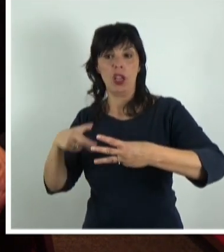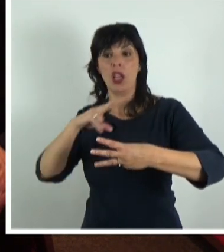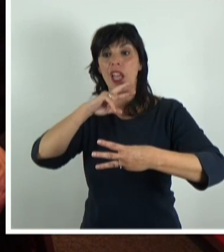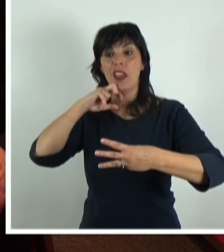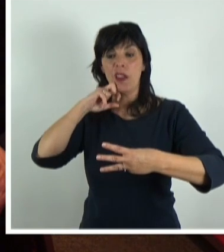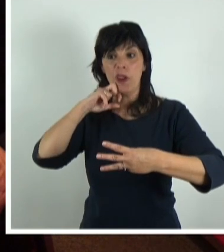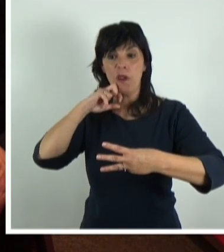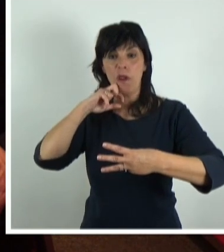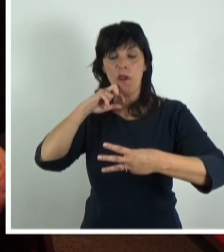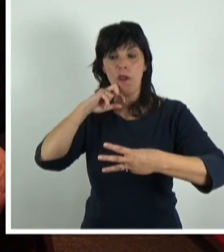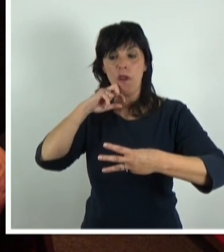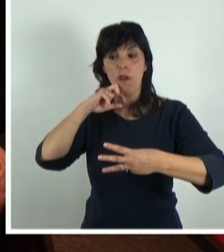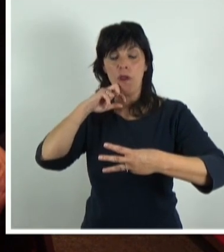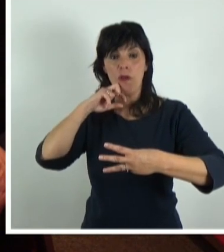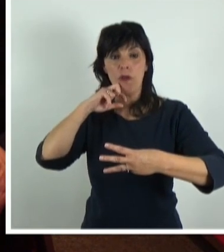Jesús,